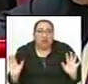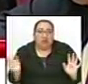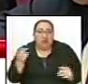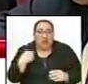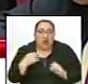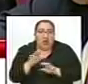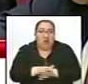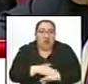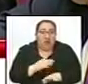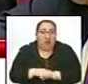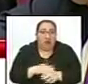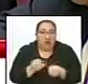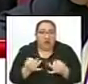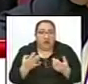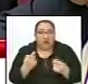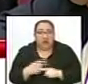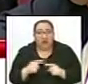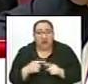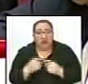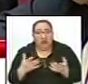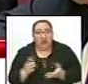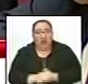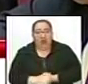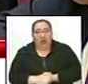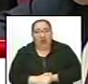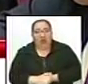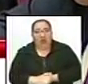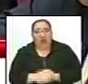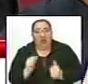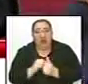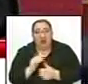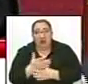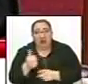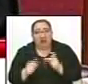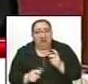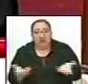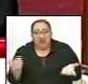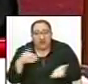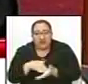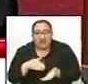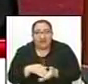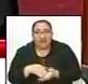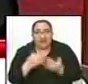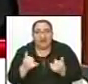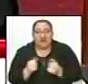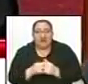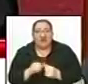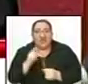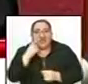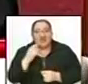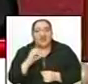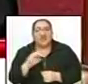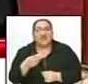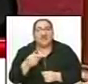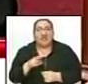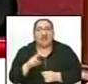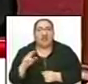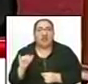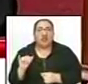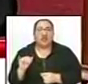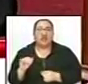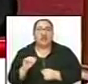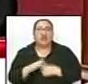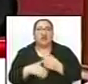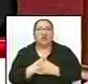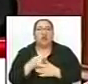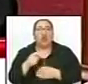Para blindar permanentemente una serie de personajes, entre otros, que están actualmente con el señor Chávarri o Inostroza en